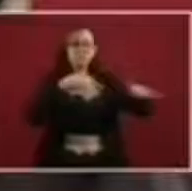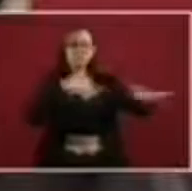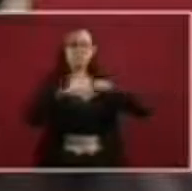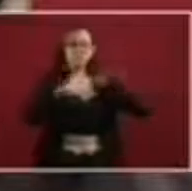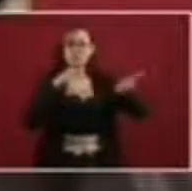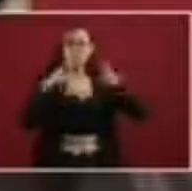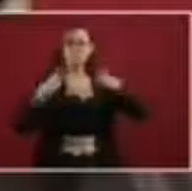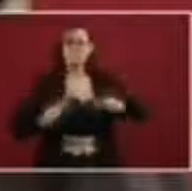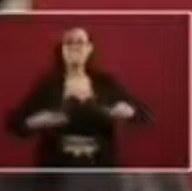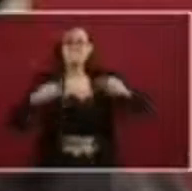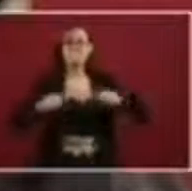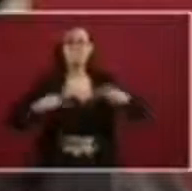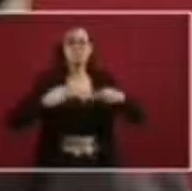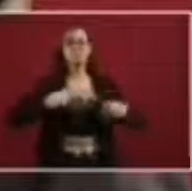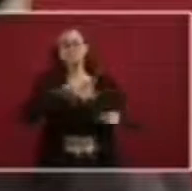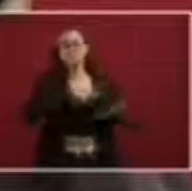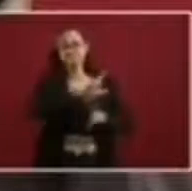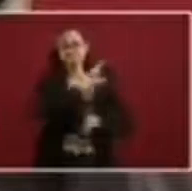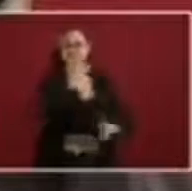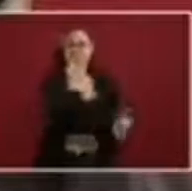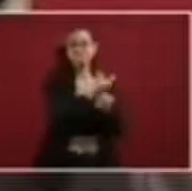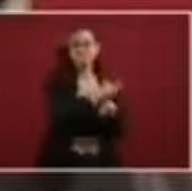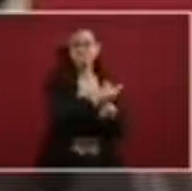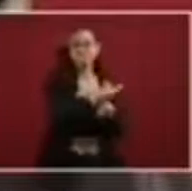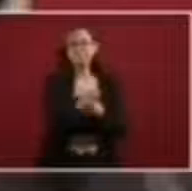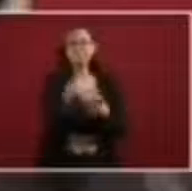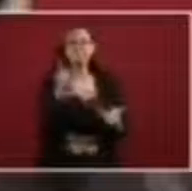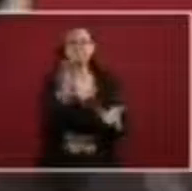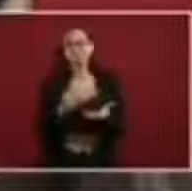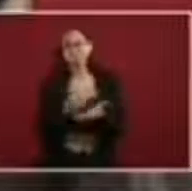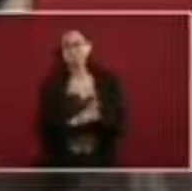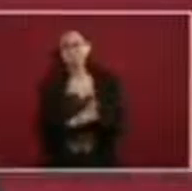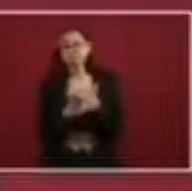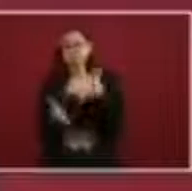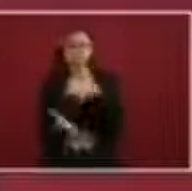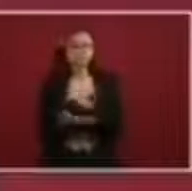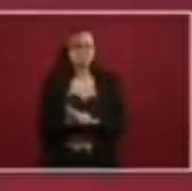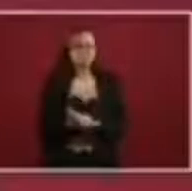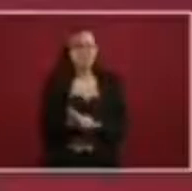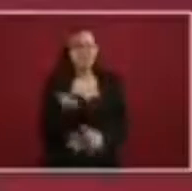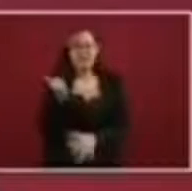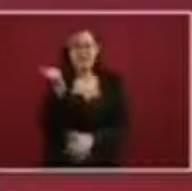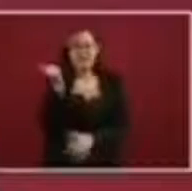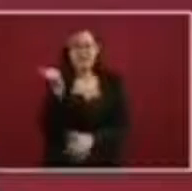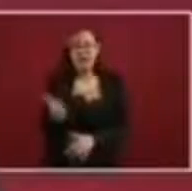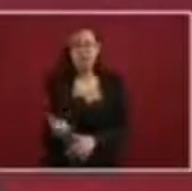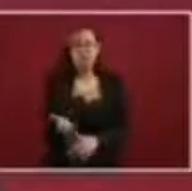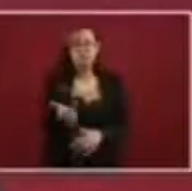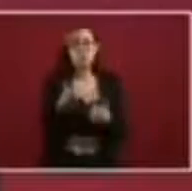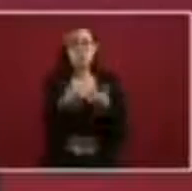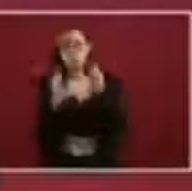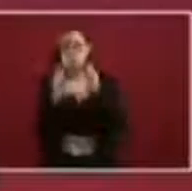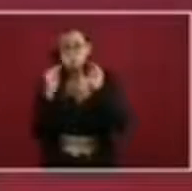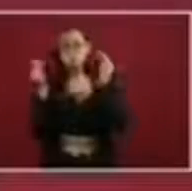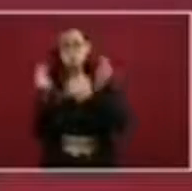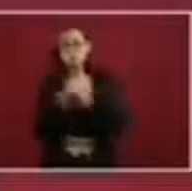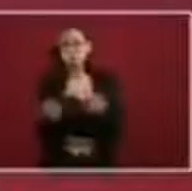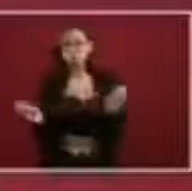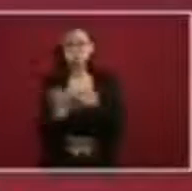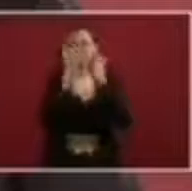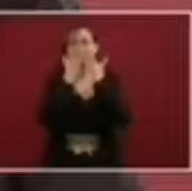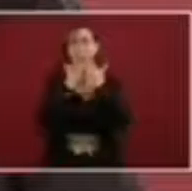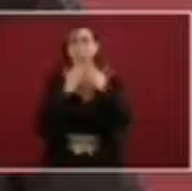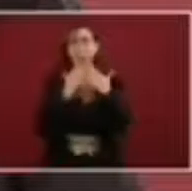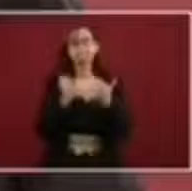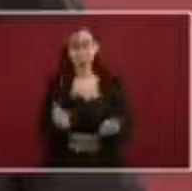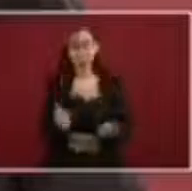Durazo, se refirió a un asunto que parece ser no precisamente el origen del problema, pero sí